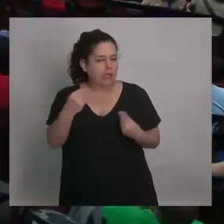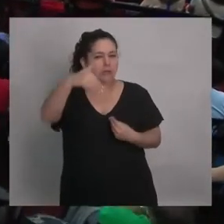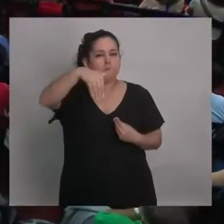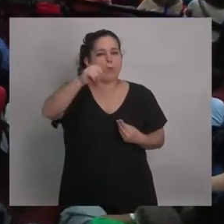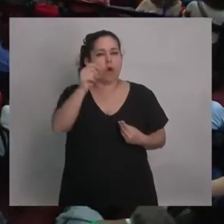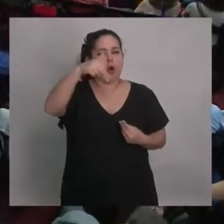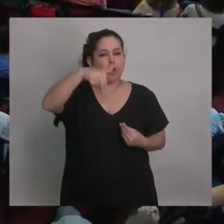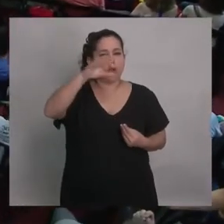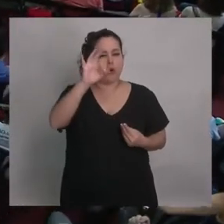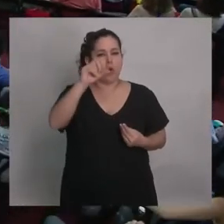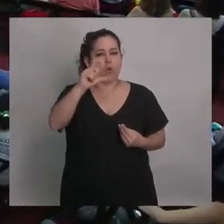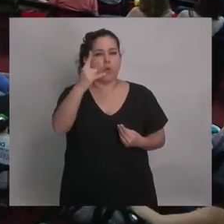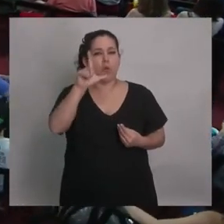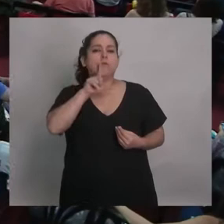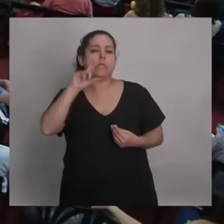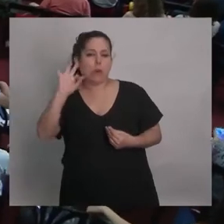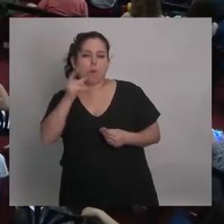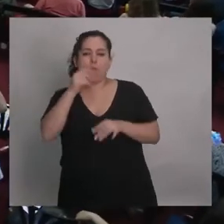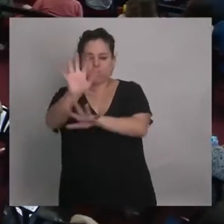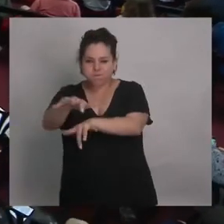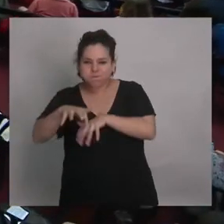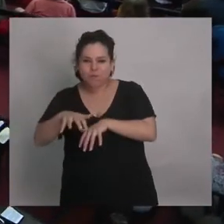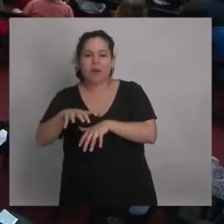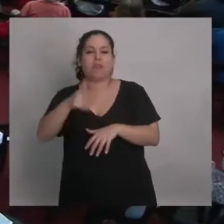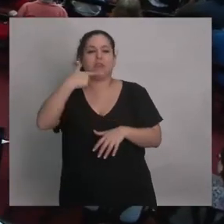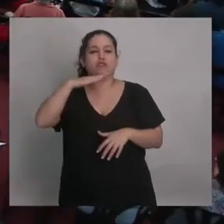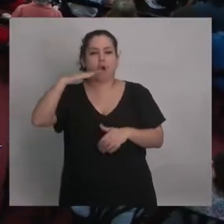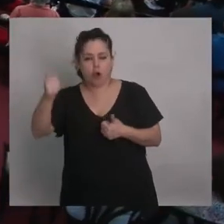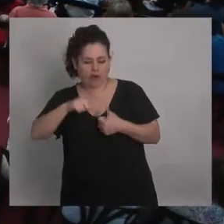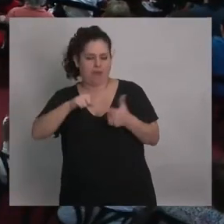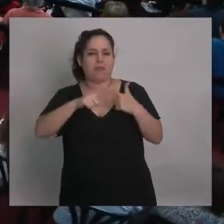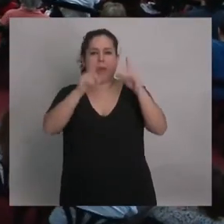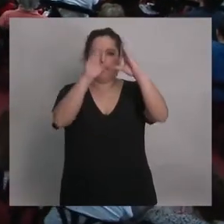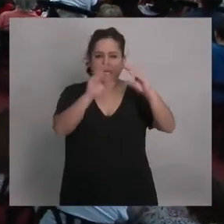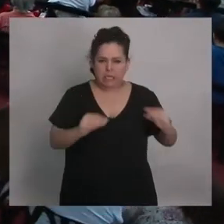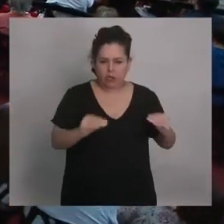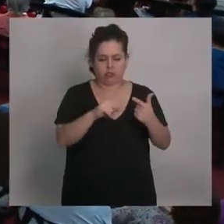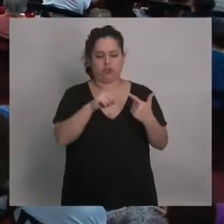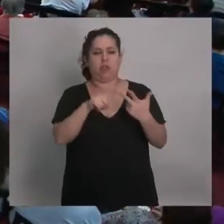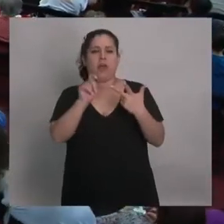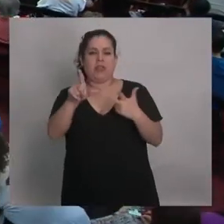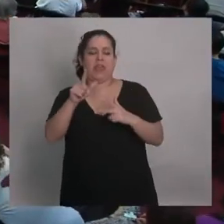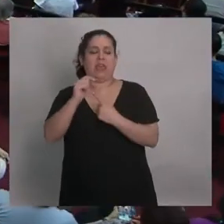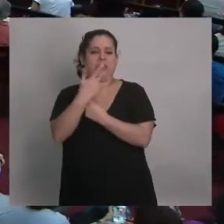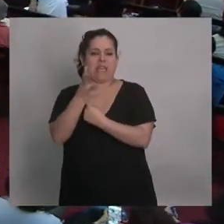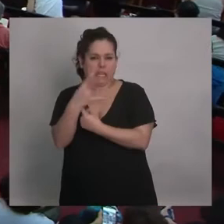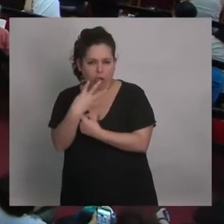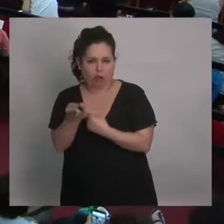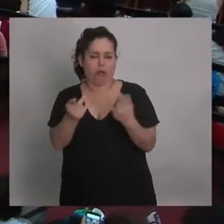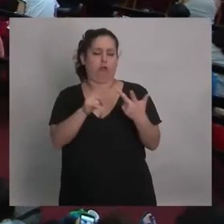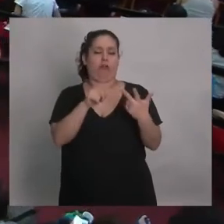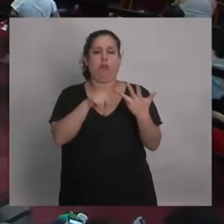los monocultivos de soja no de pinos de trigo